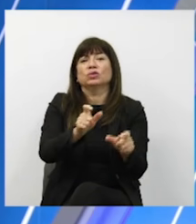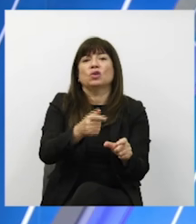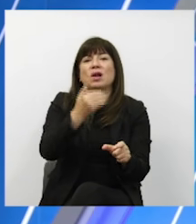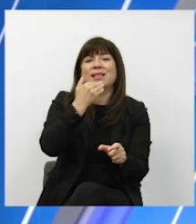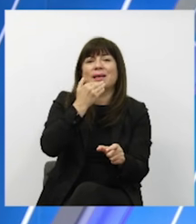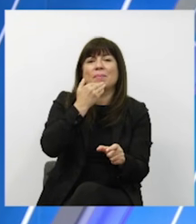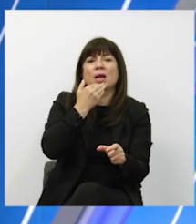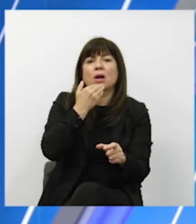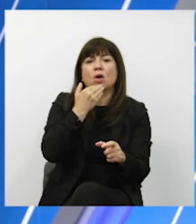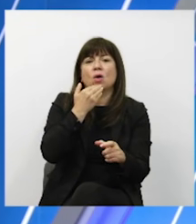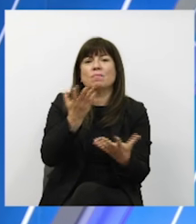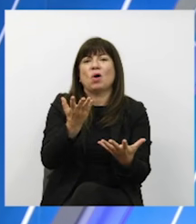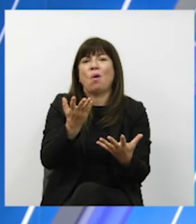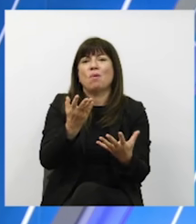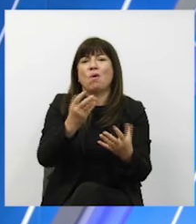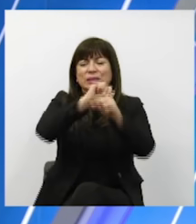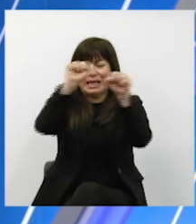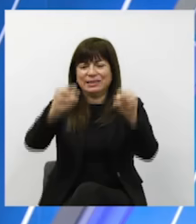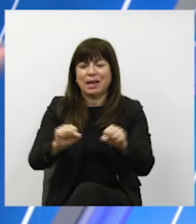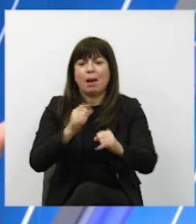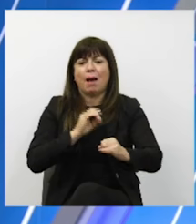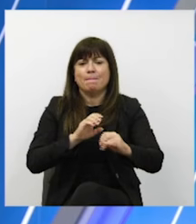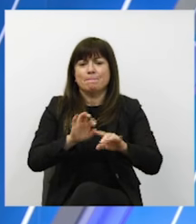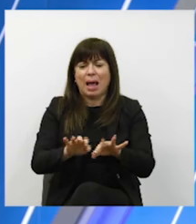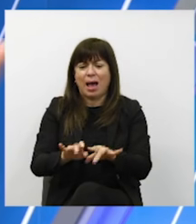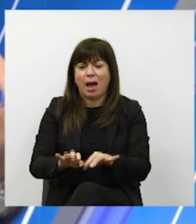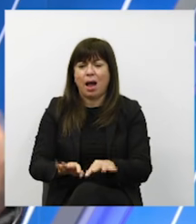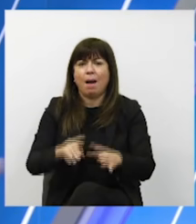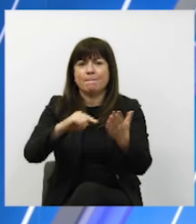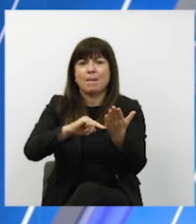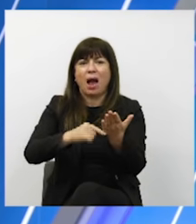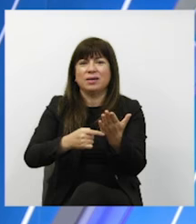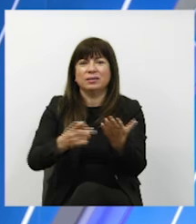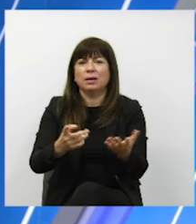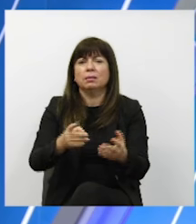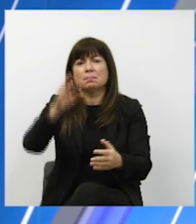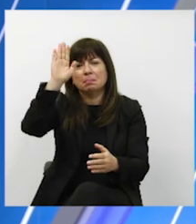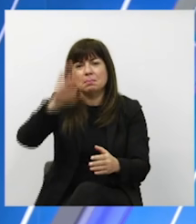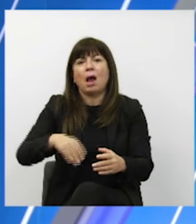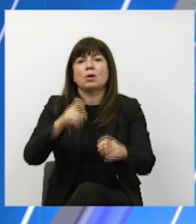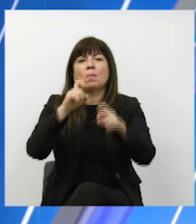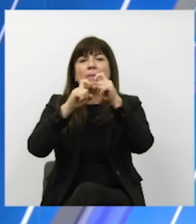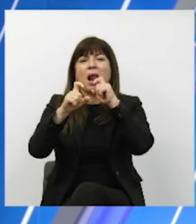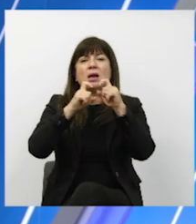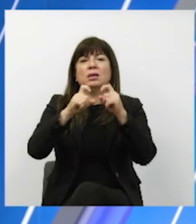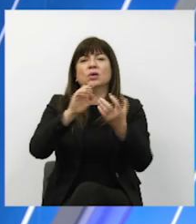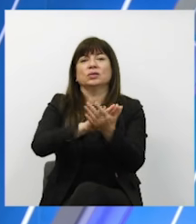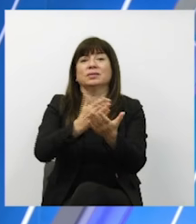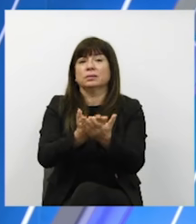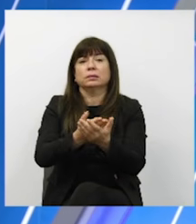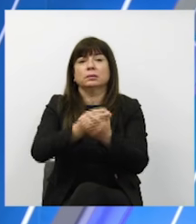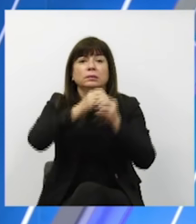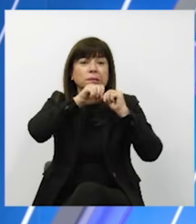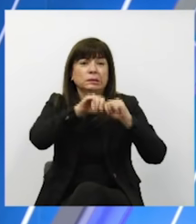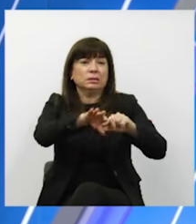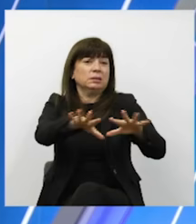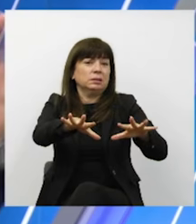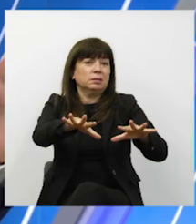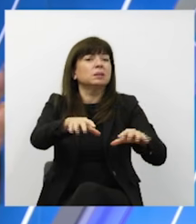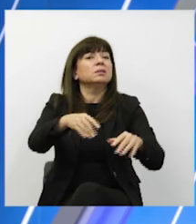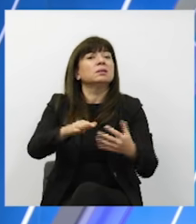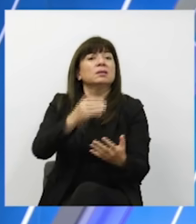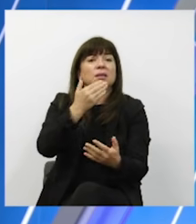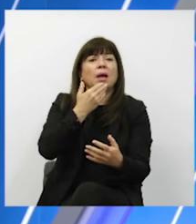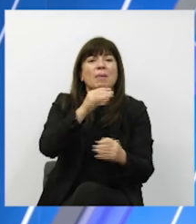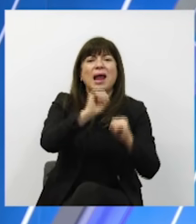que se va a robotizar, va a haber más tecnología, porque va a haber una manera también de correr menos riesgos sanitarios. O sea, probablemente las industrias van